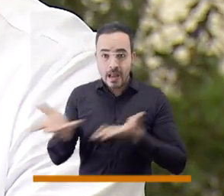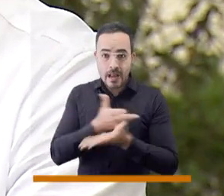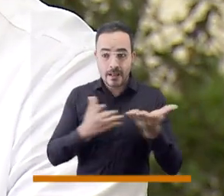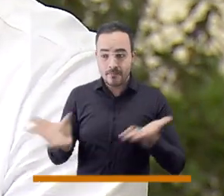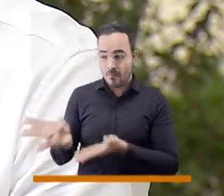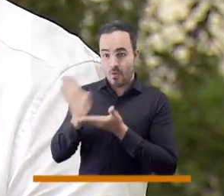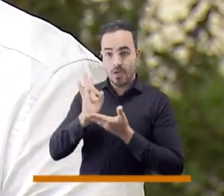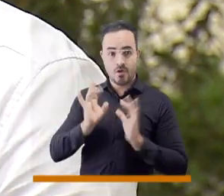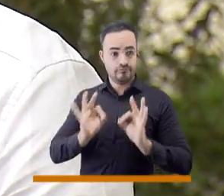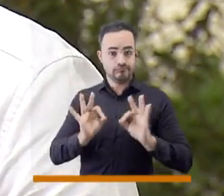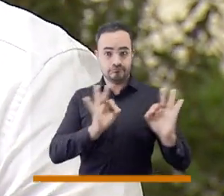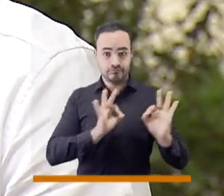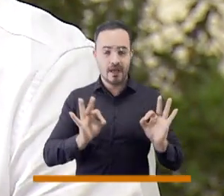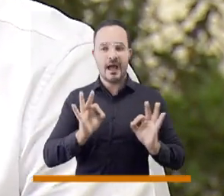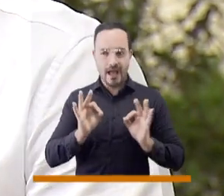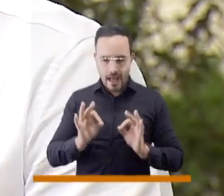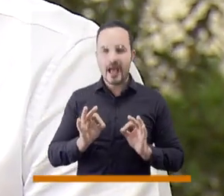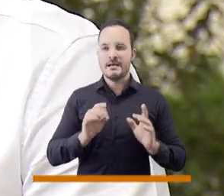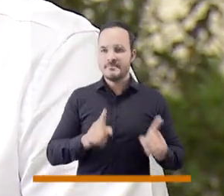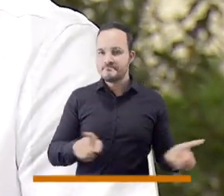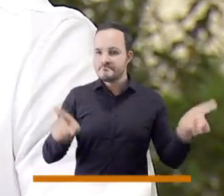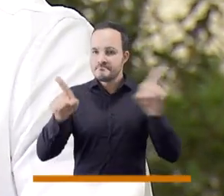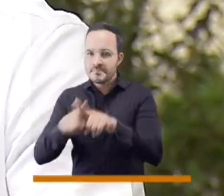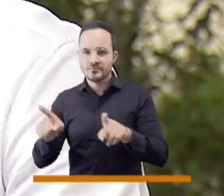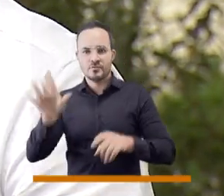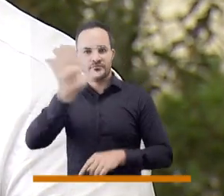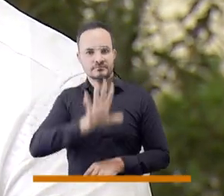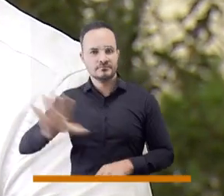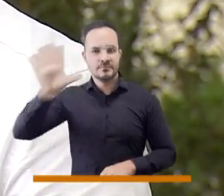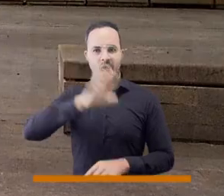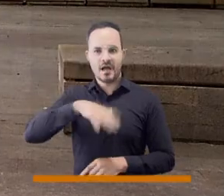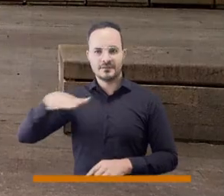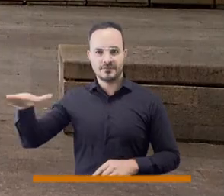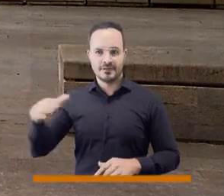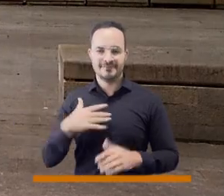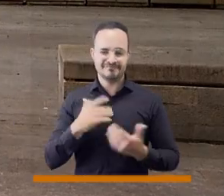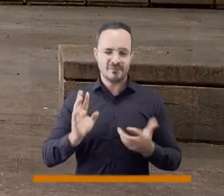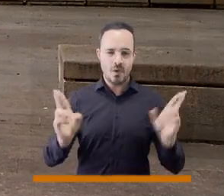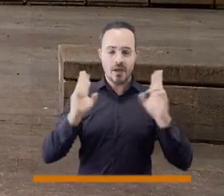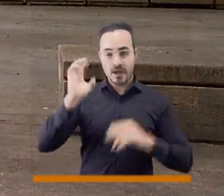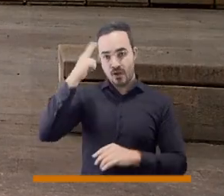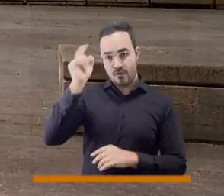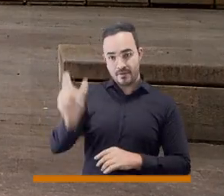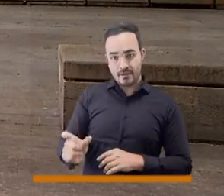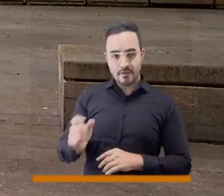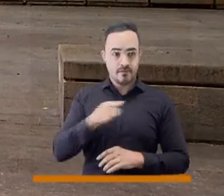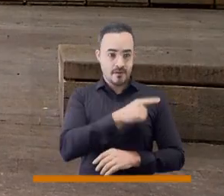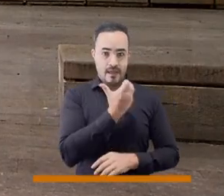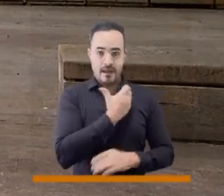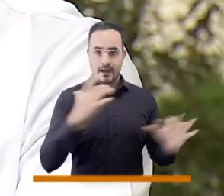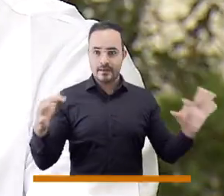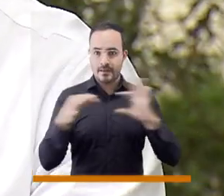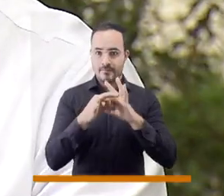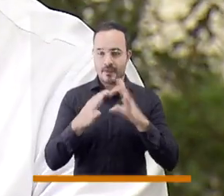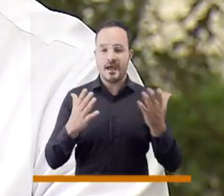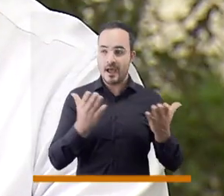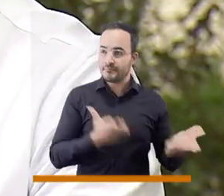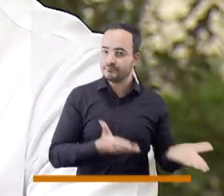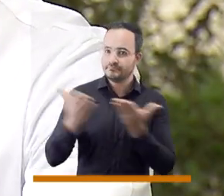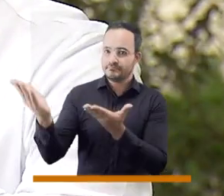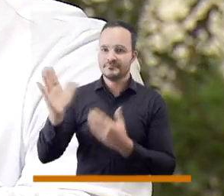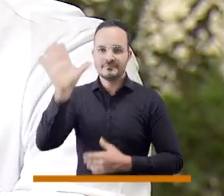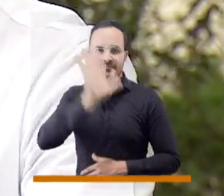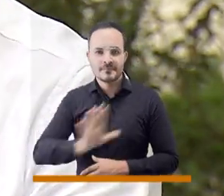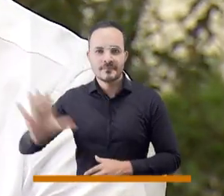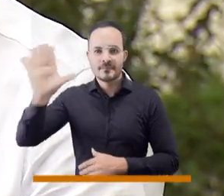trasladar ese modelo de diálogo que es importante, Caterine, a lo departamental, que el gobernador y el alcalde trasladen el QE